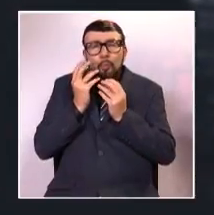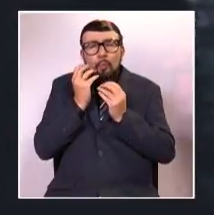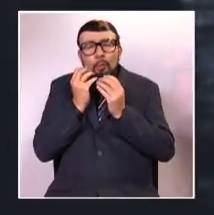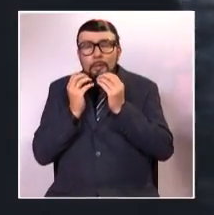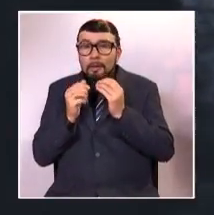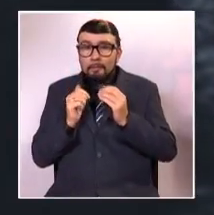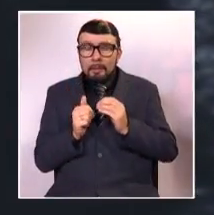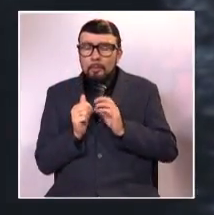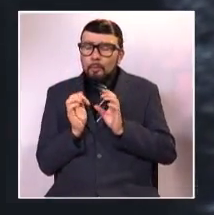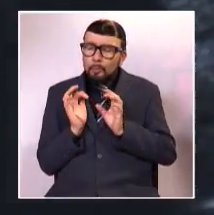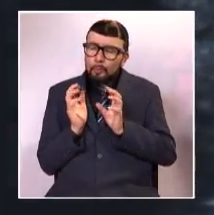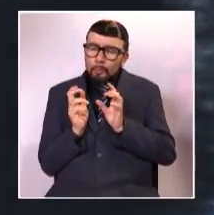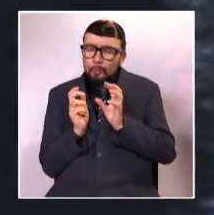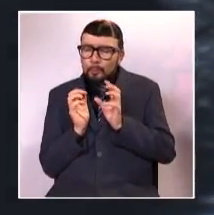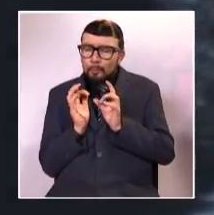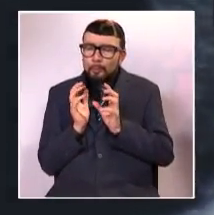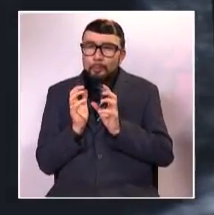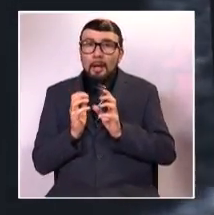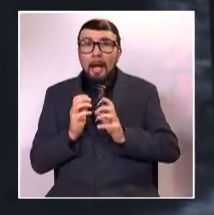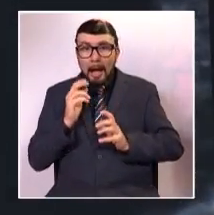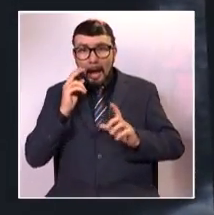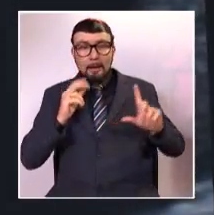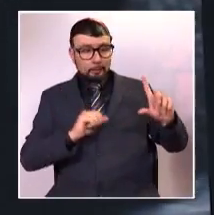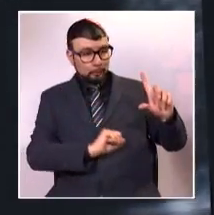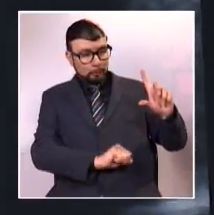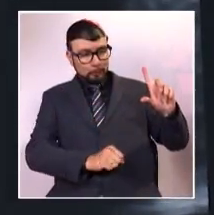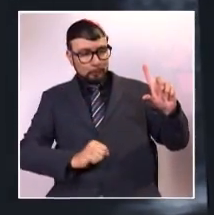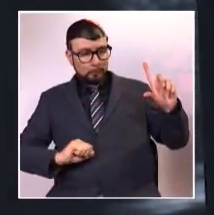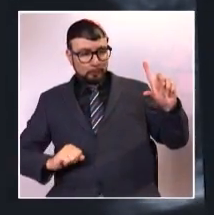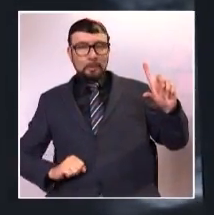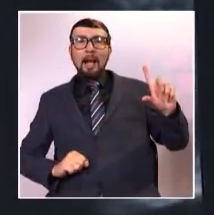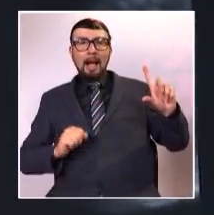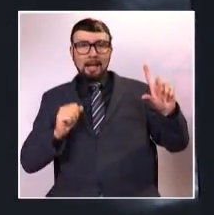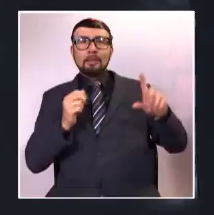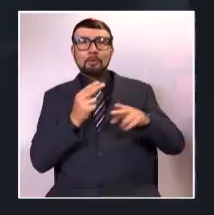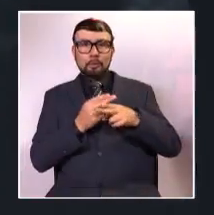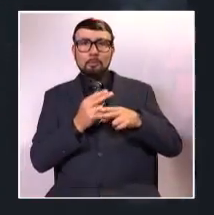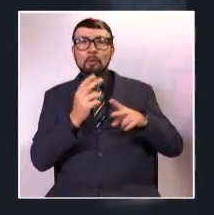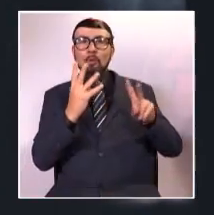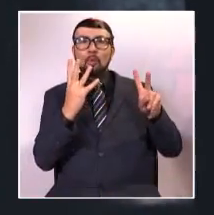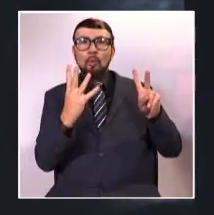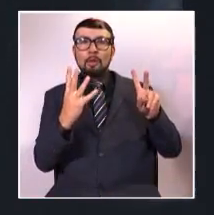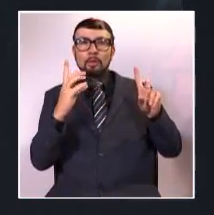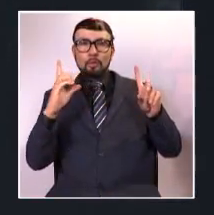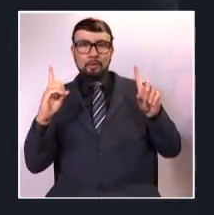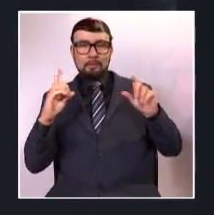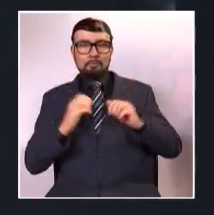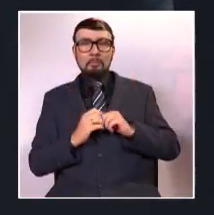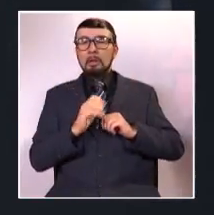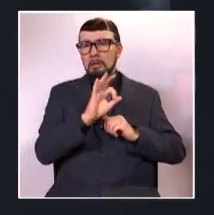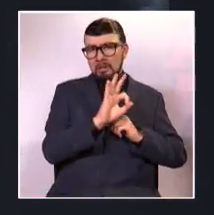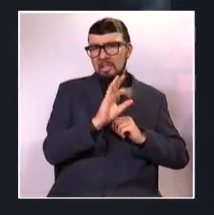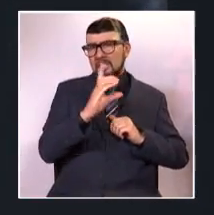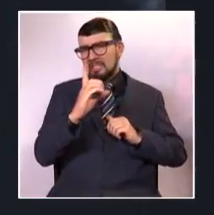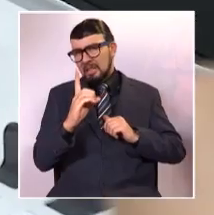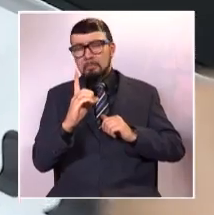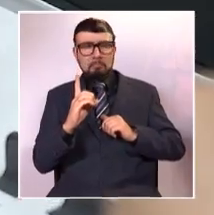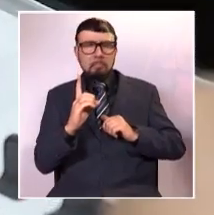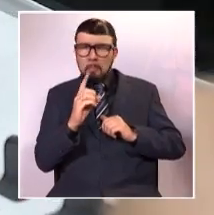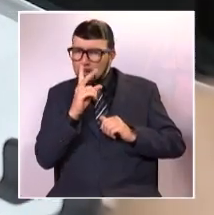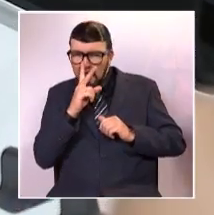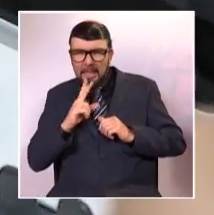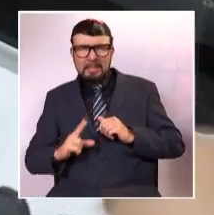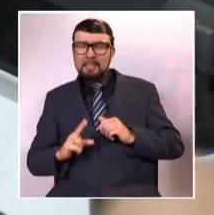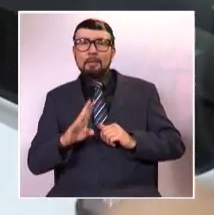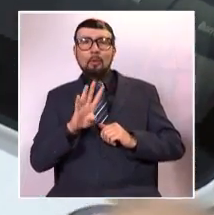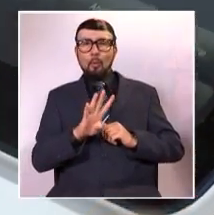los deditos, hace algún gesto, una sonrisa, a eso le llamamos 4D. Por eso siempre la 3D pues es asociada a 4D,